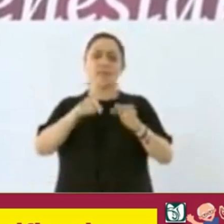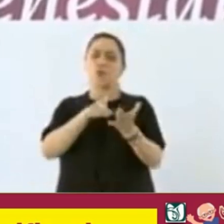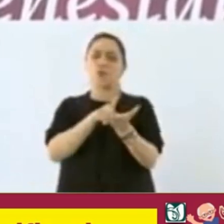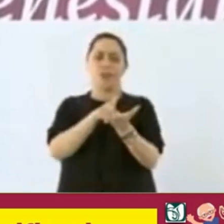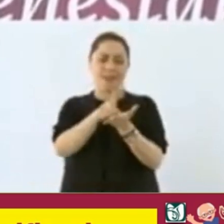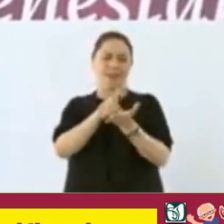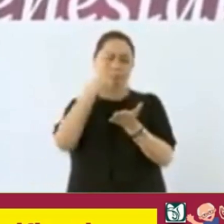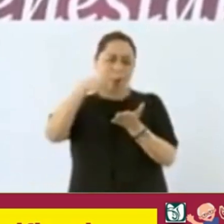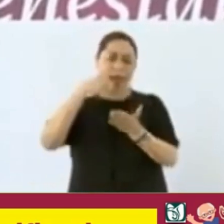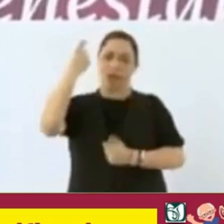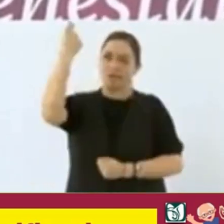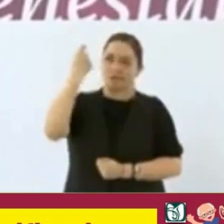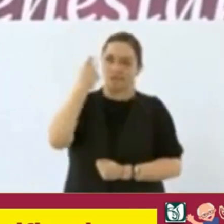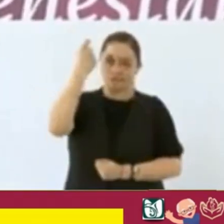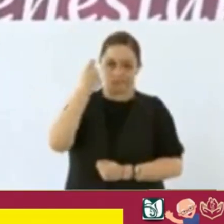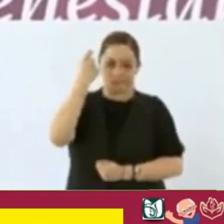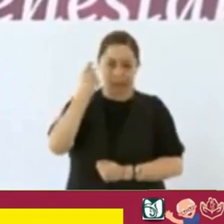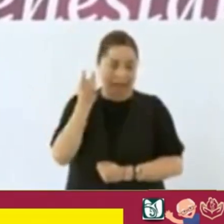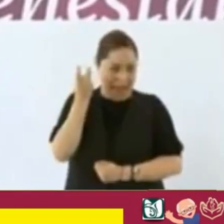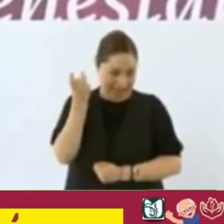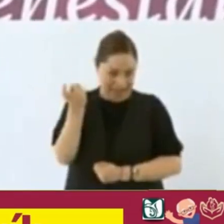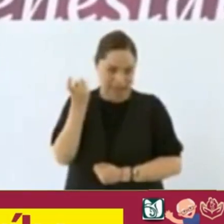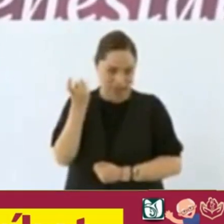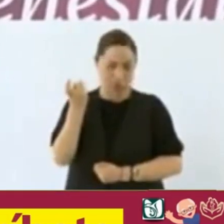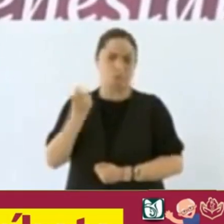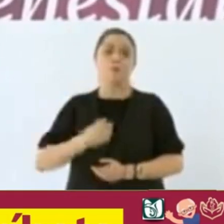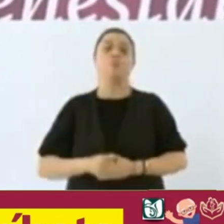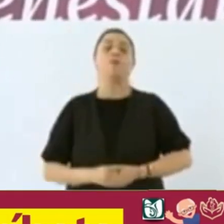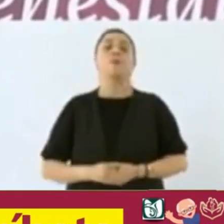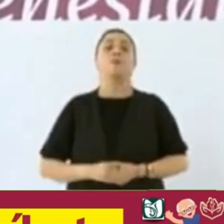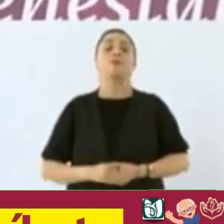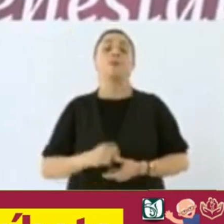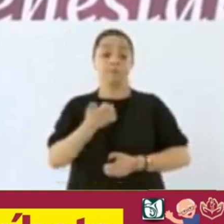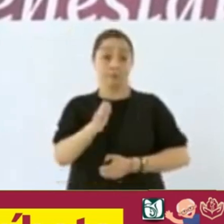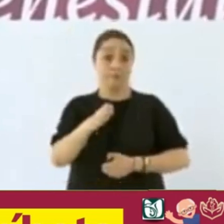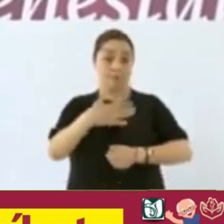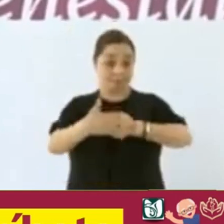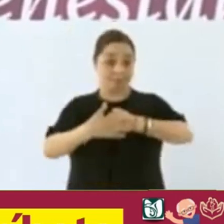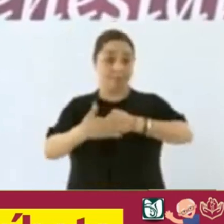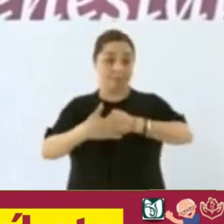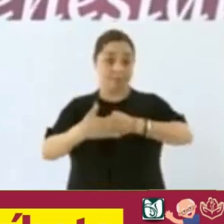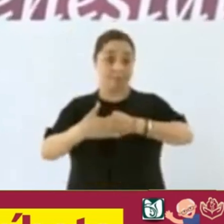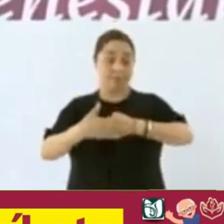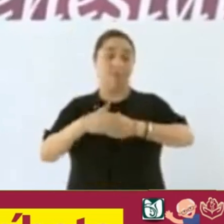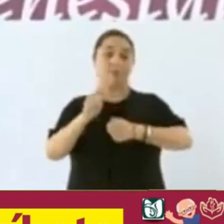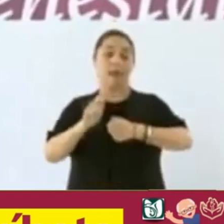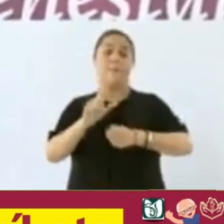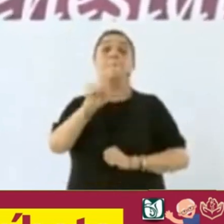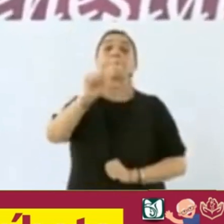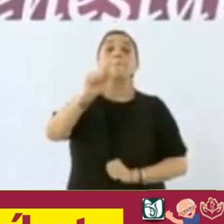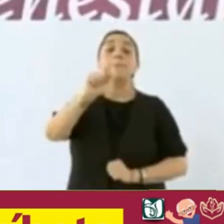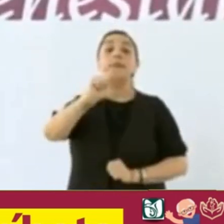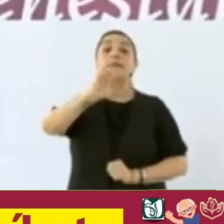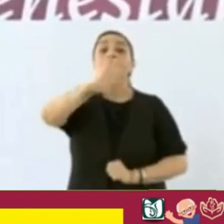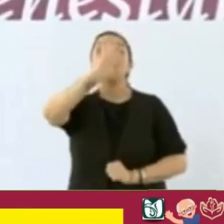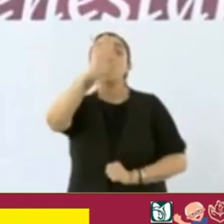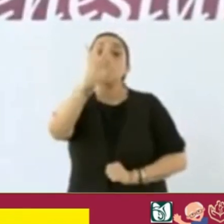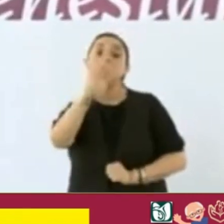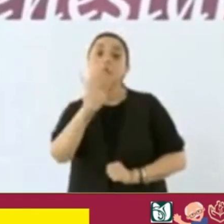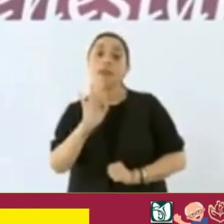pensión comentarles que a partir de enero hay un aumento del 25 por ciento